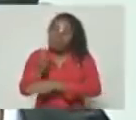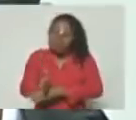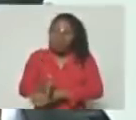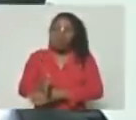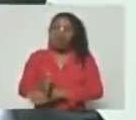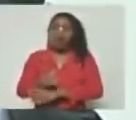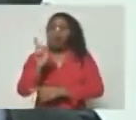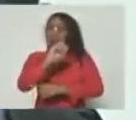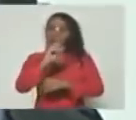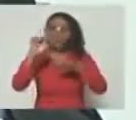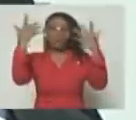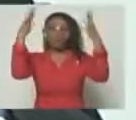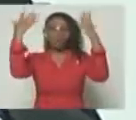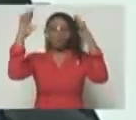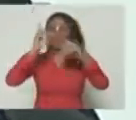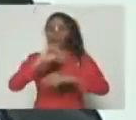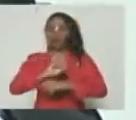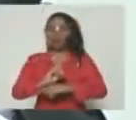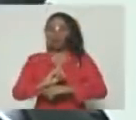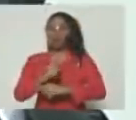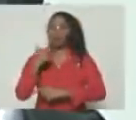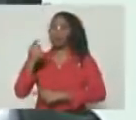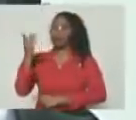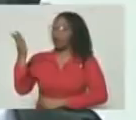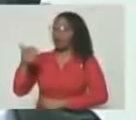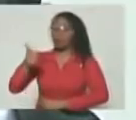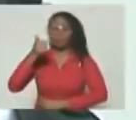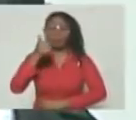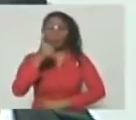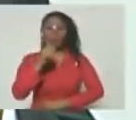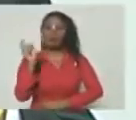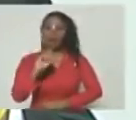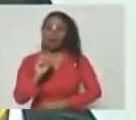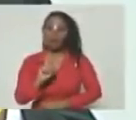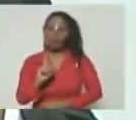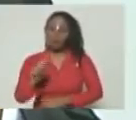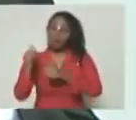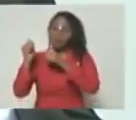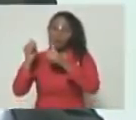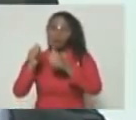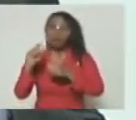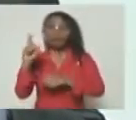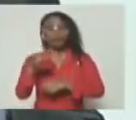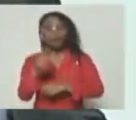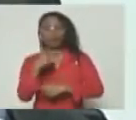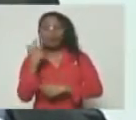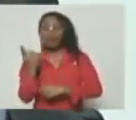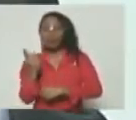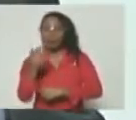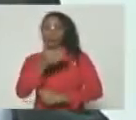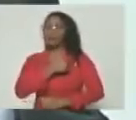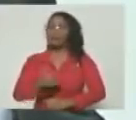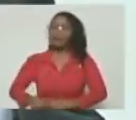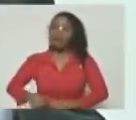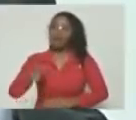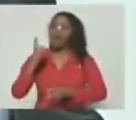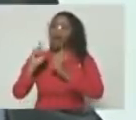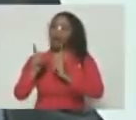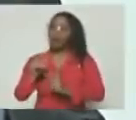para aplaudirlo, ni para decirle usted va por bien camino, un buen camino, sino decirle, presidente, hay